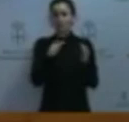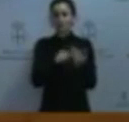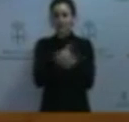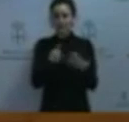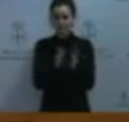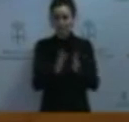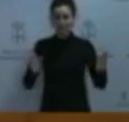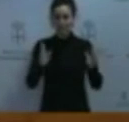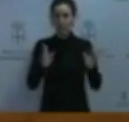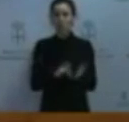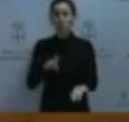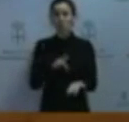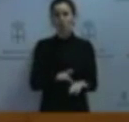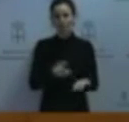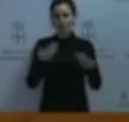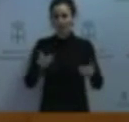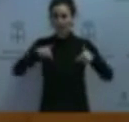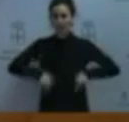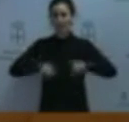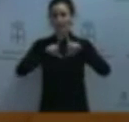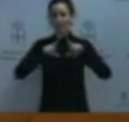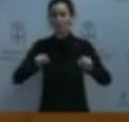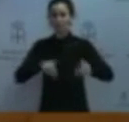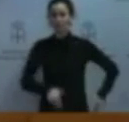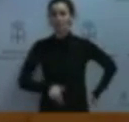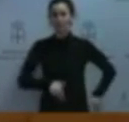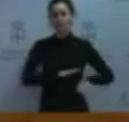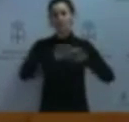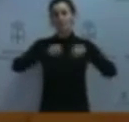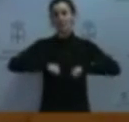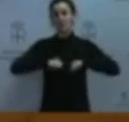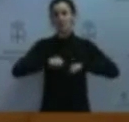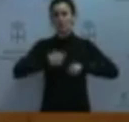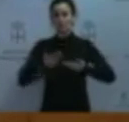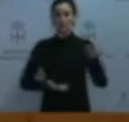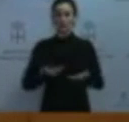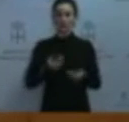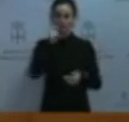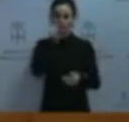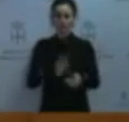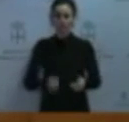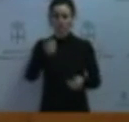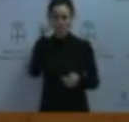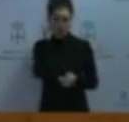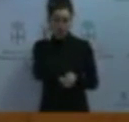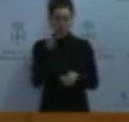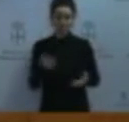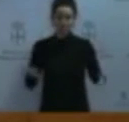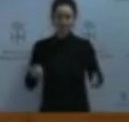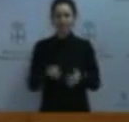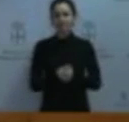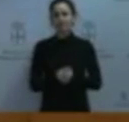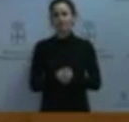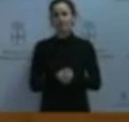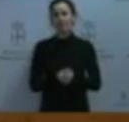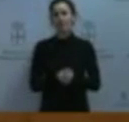Asturias se venden más pañales para xente mayor que para nenos y nenas. Por otra parte, los